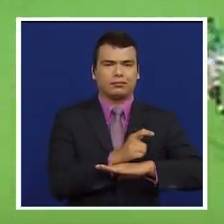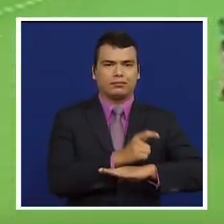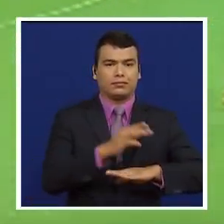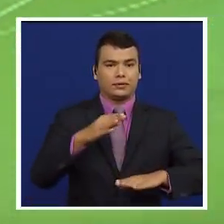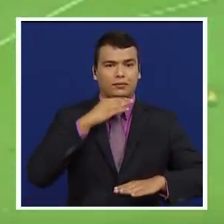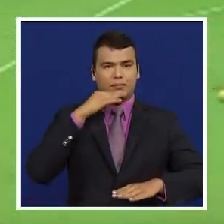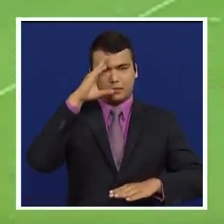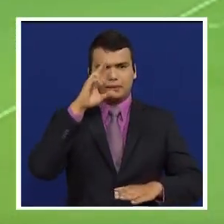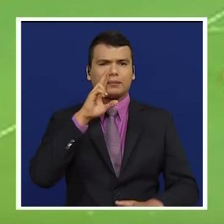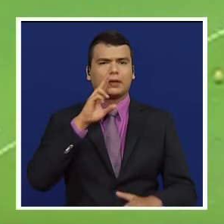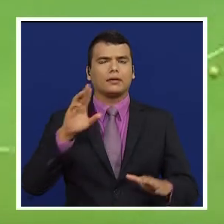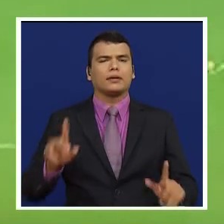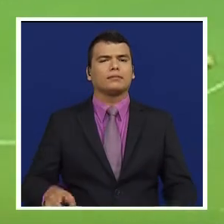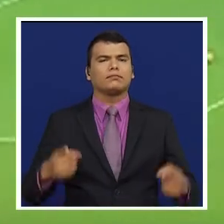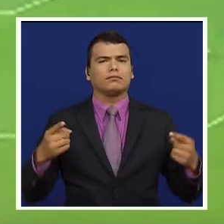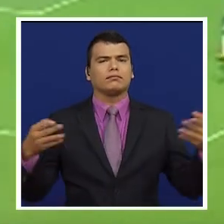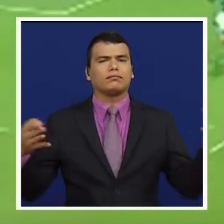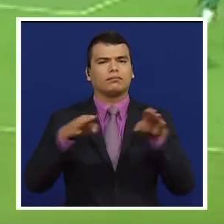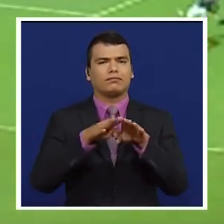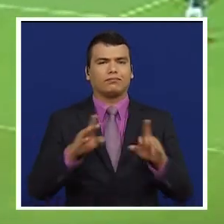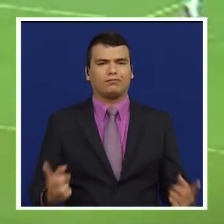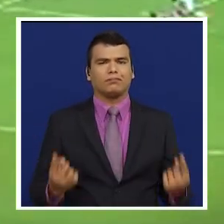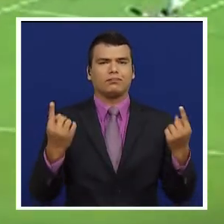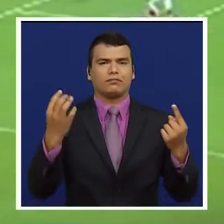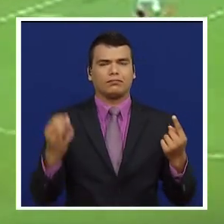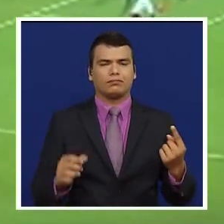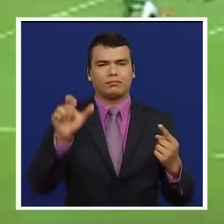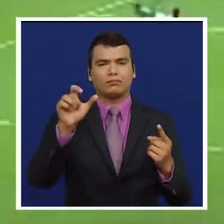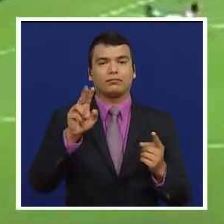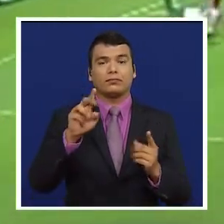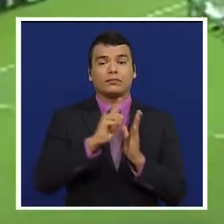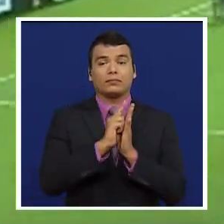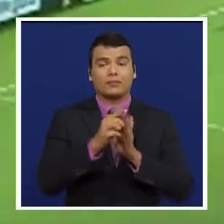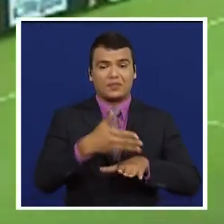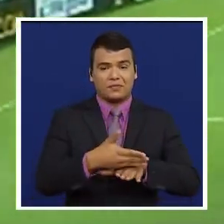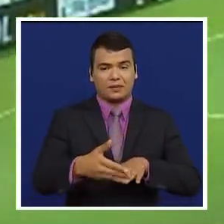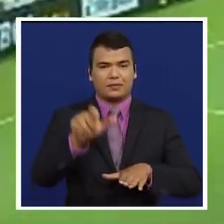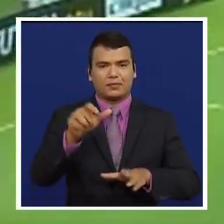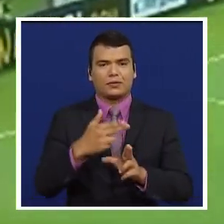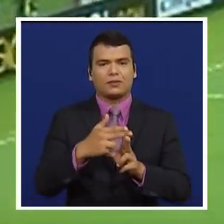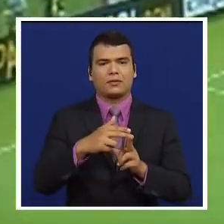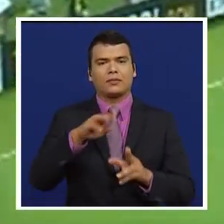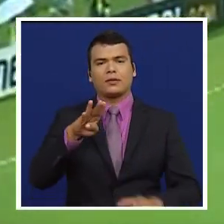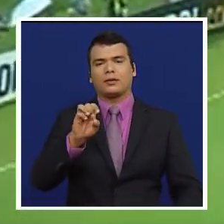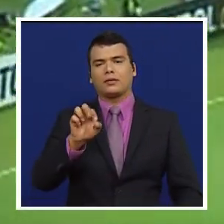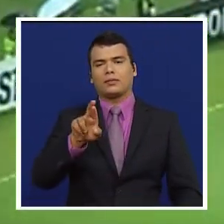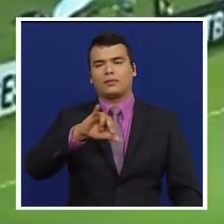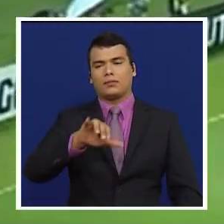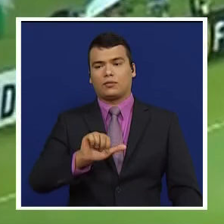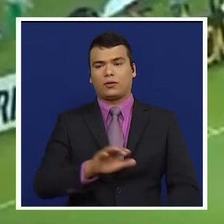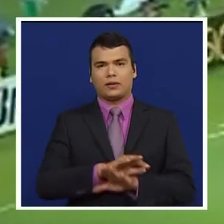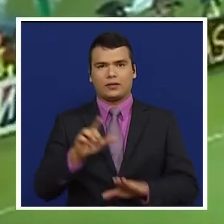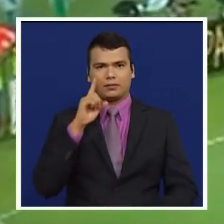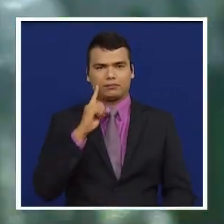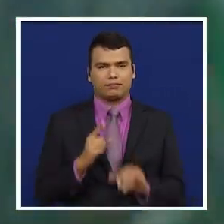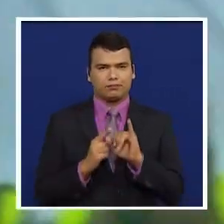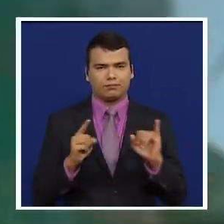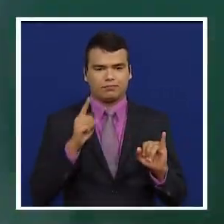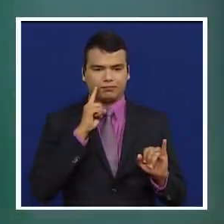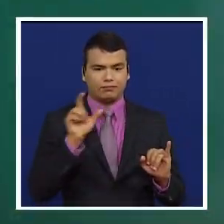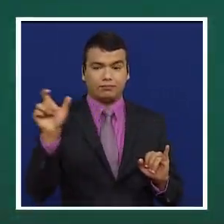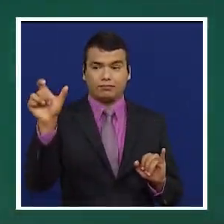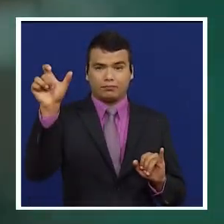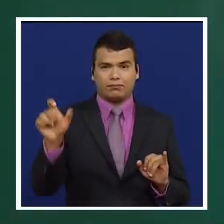la igualdad 7 minutos después por intermedio de Miguel Ángel Borja. Un remate con pierna izquierda luego de asistencia de